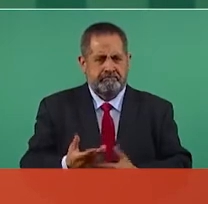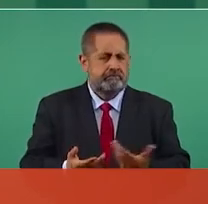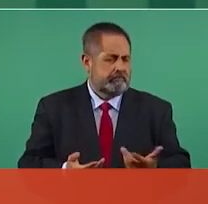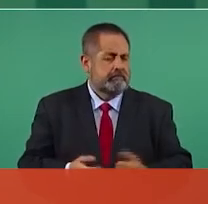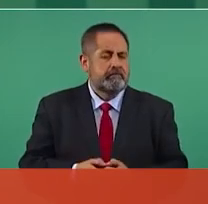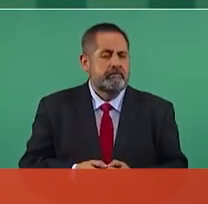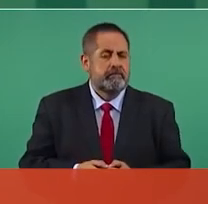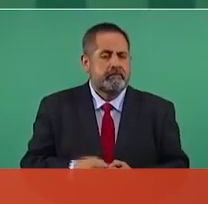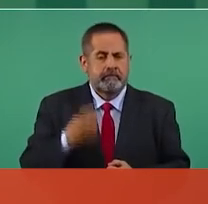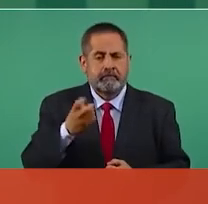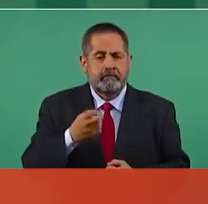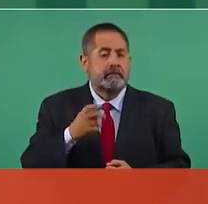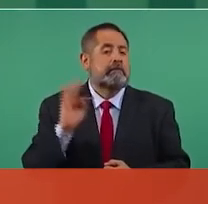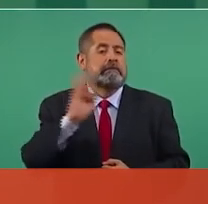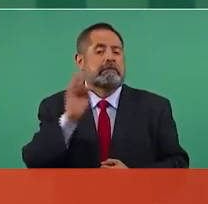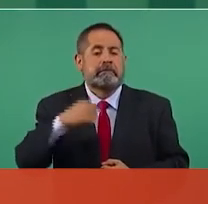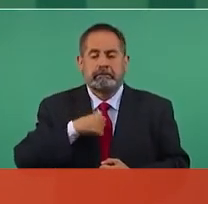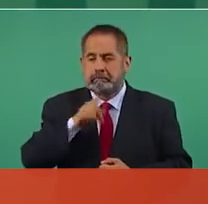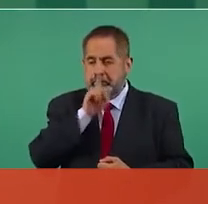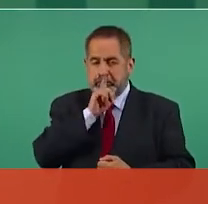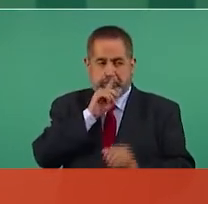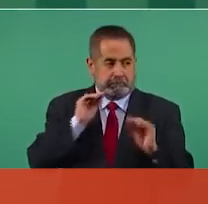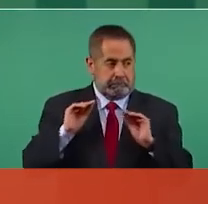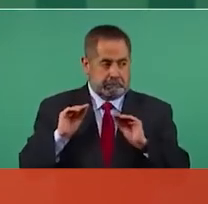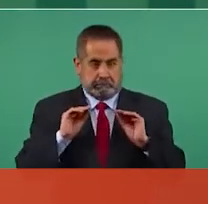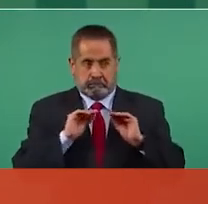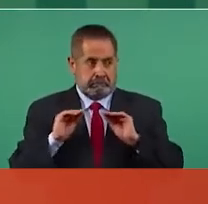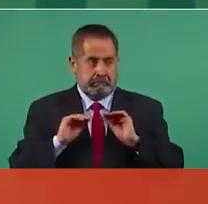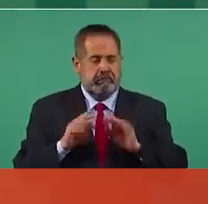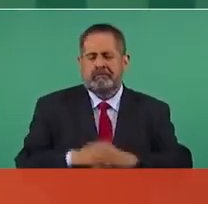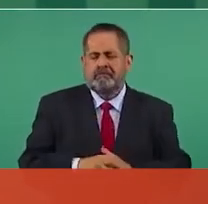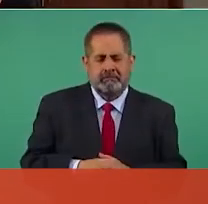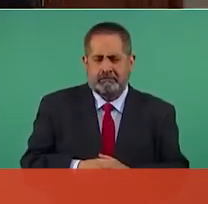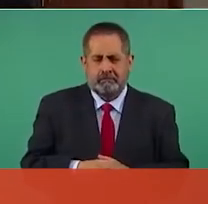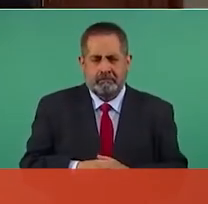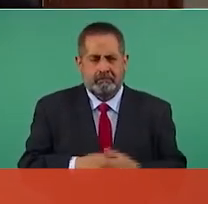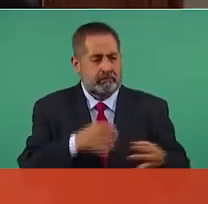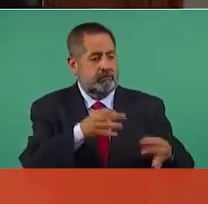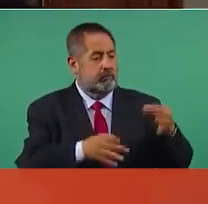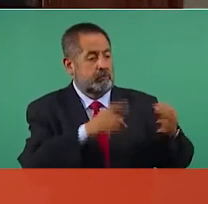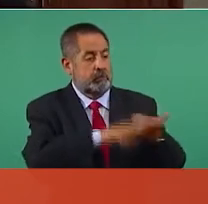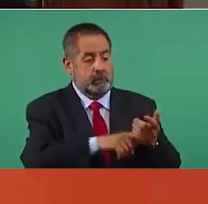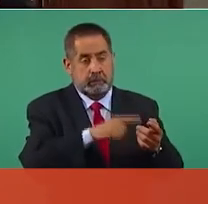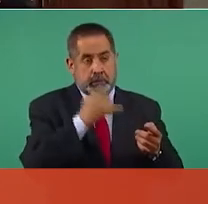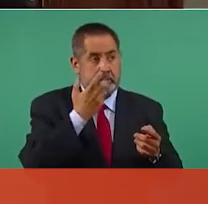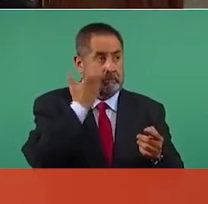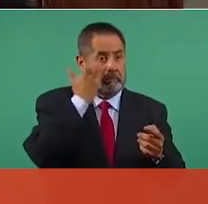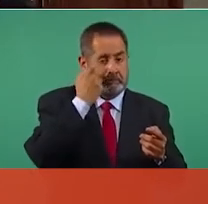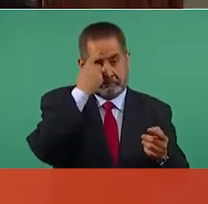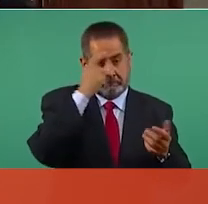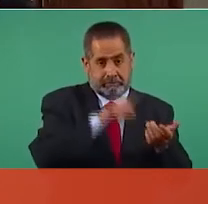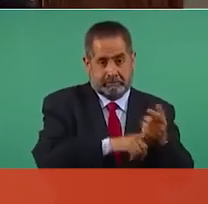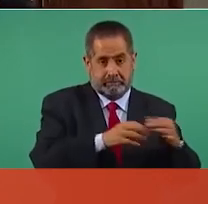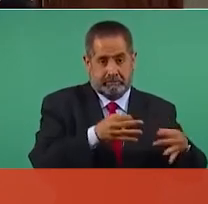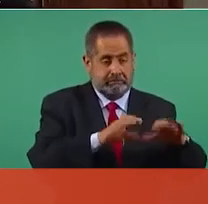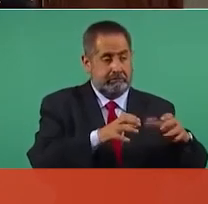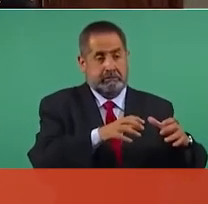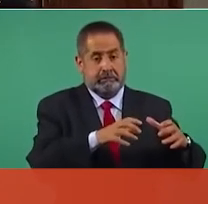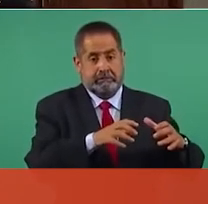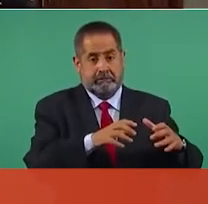Entonces, si me quedo callado, porque los jurisconsultos o